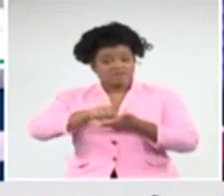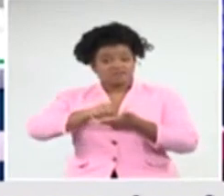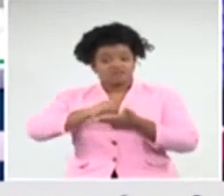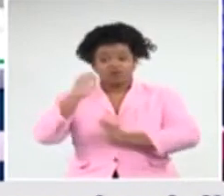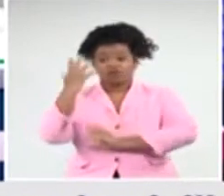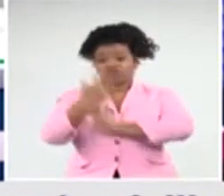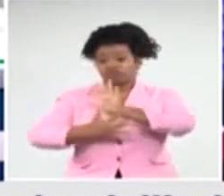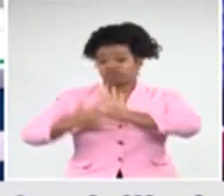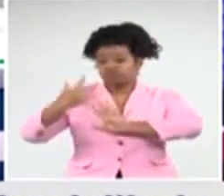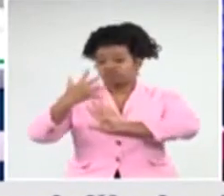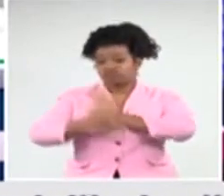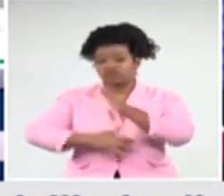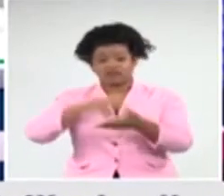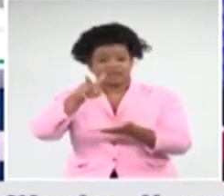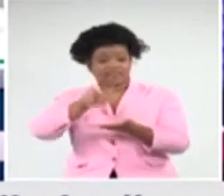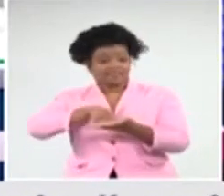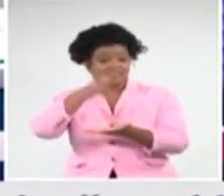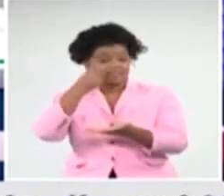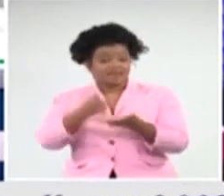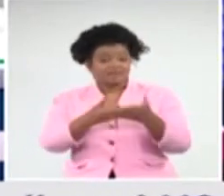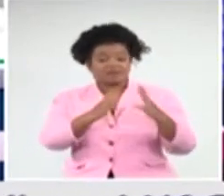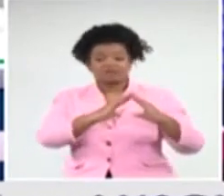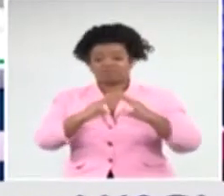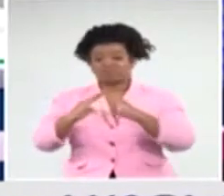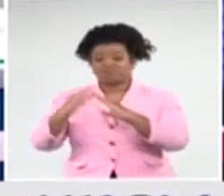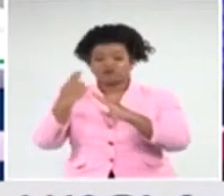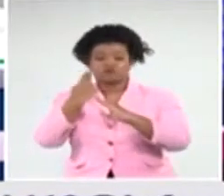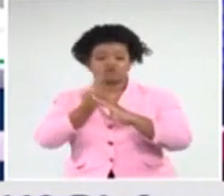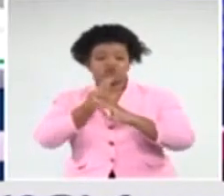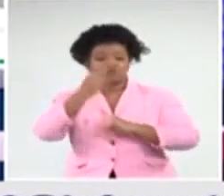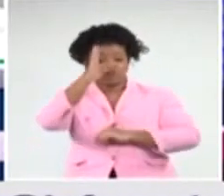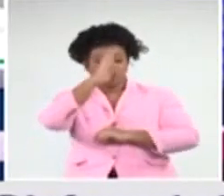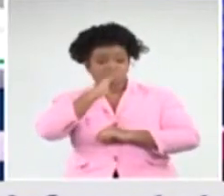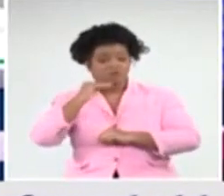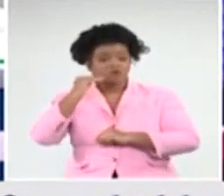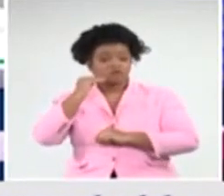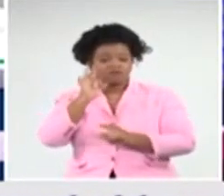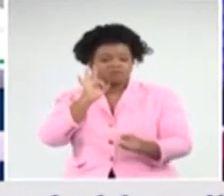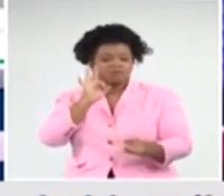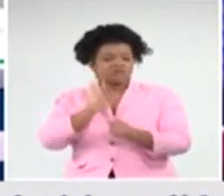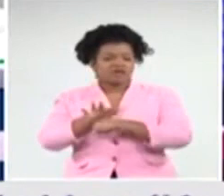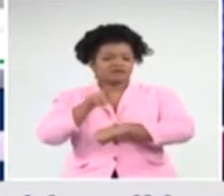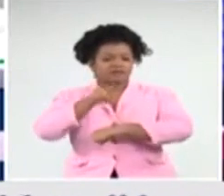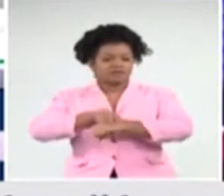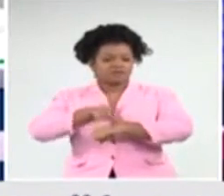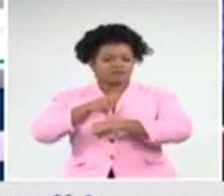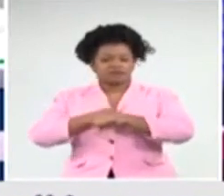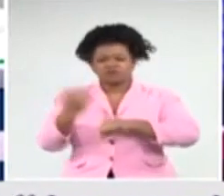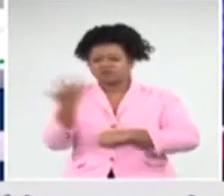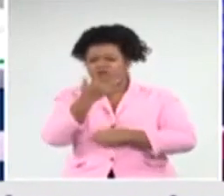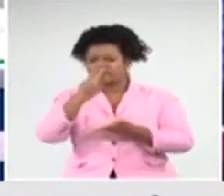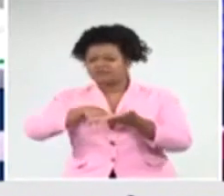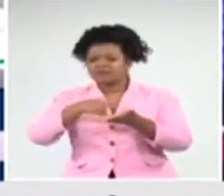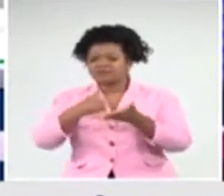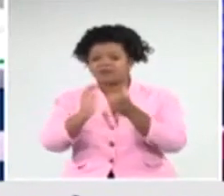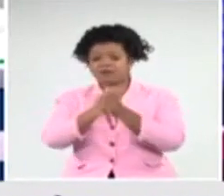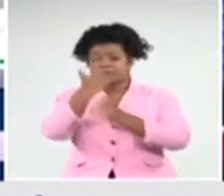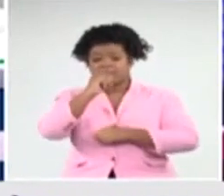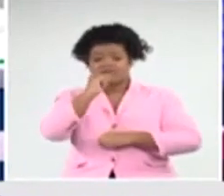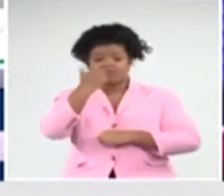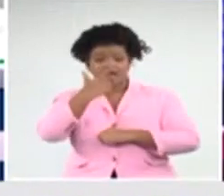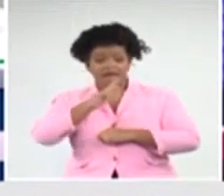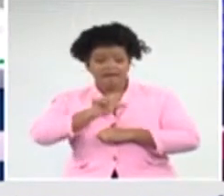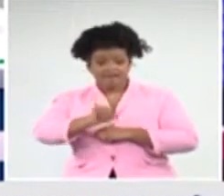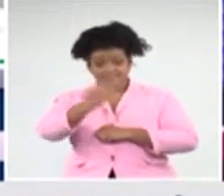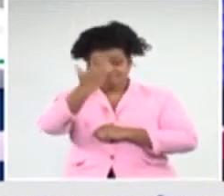intérprete en lengua de señas para la comunidad sorda de Cuba. Inicia esta primera media hora Maday Pérez y como es